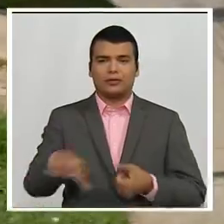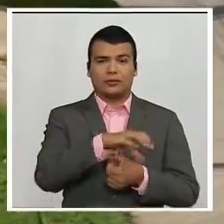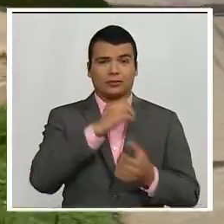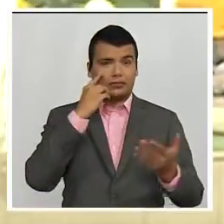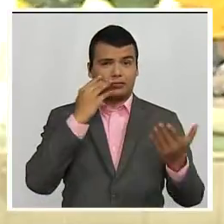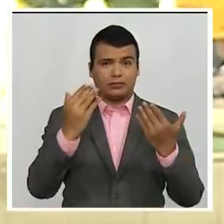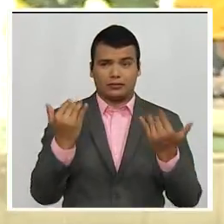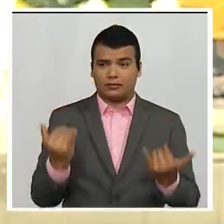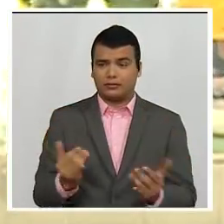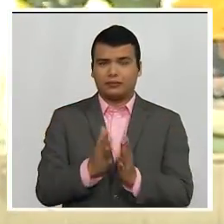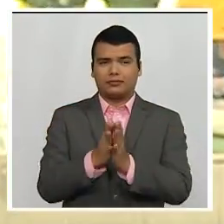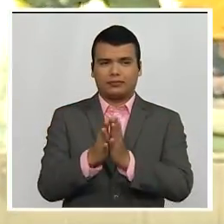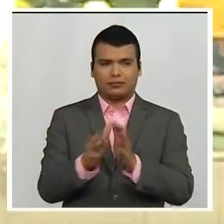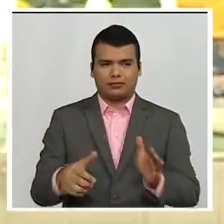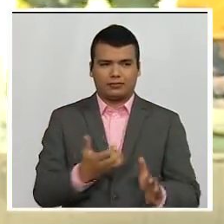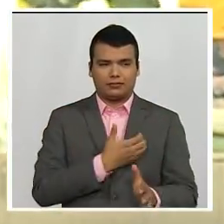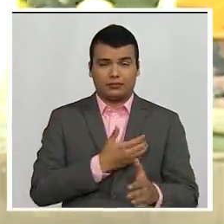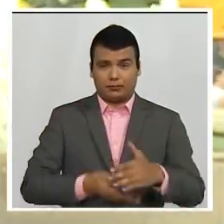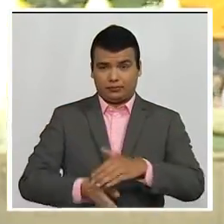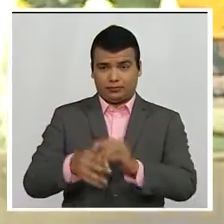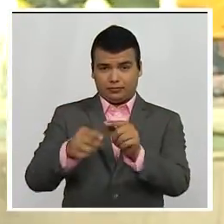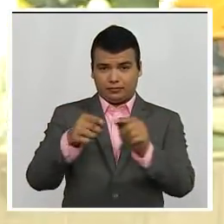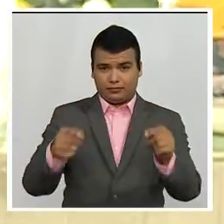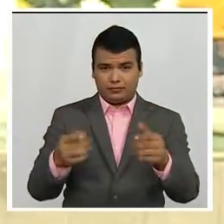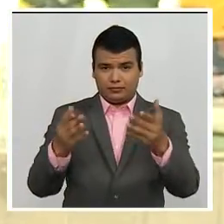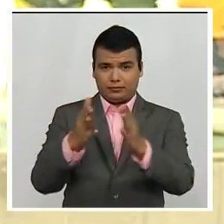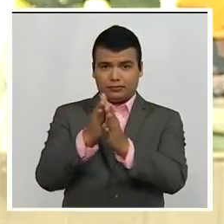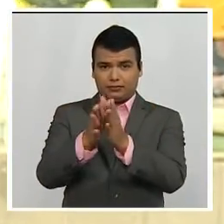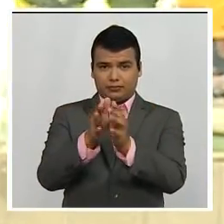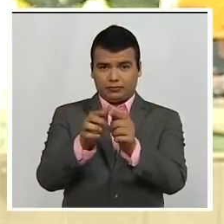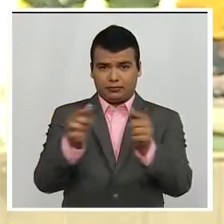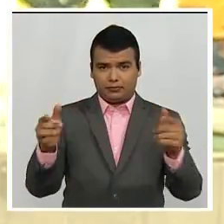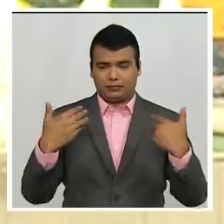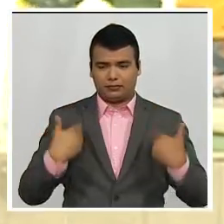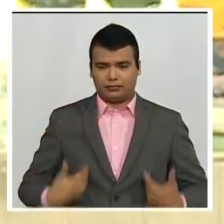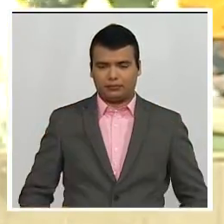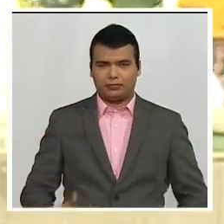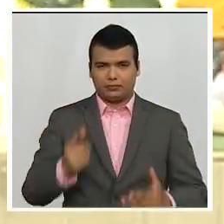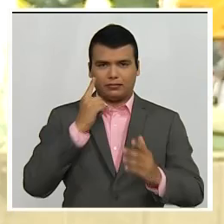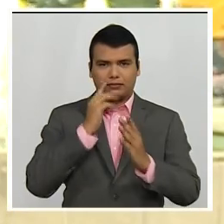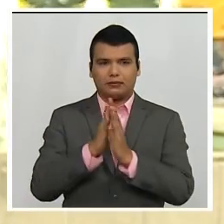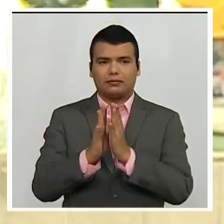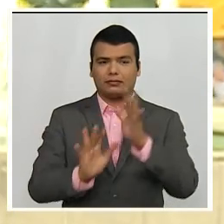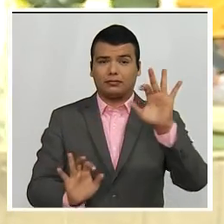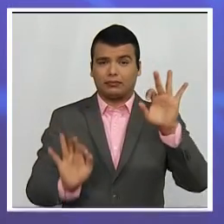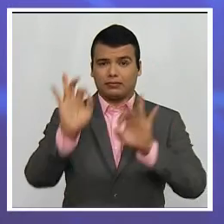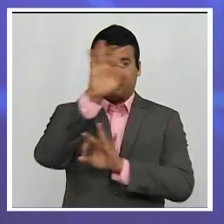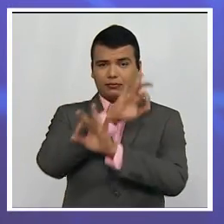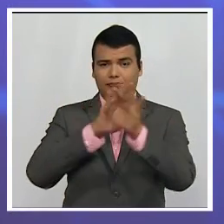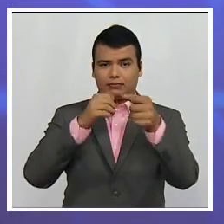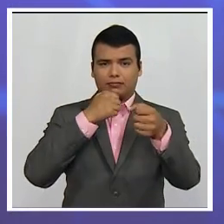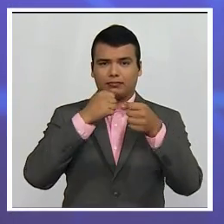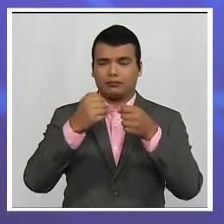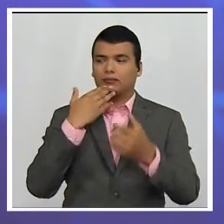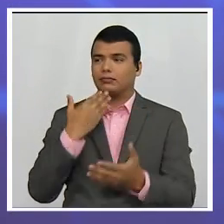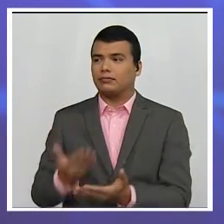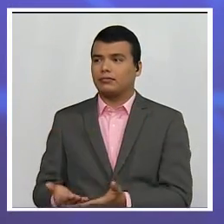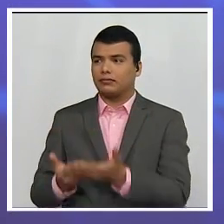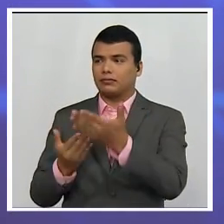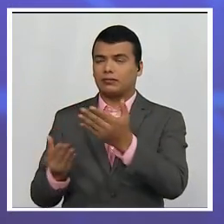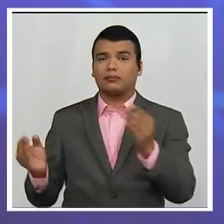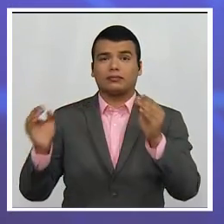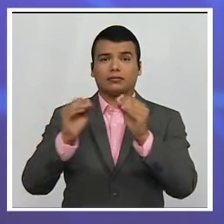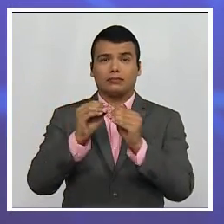toda la información desde la alcaldía sigan ustedes en estudio con más información gina marcela espina salazar telepacífico noticias gas ya gina